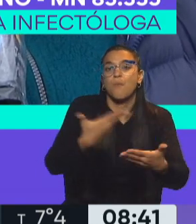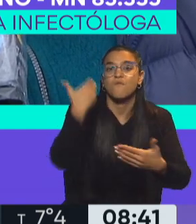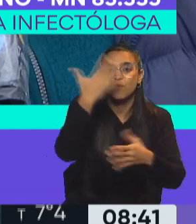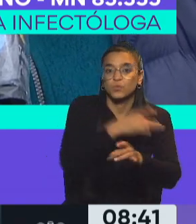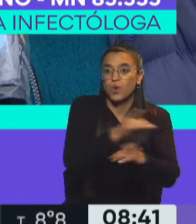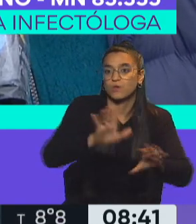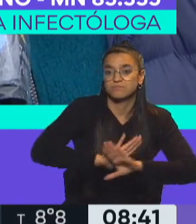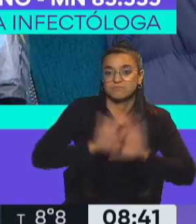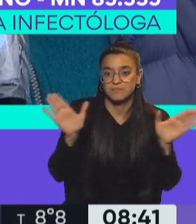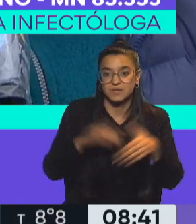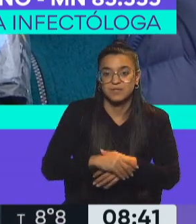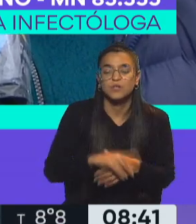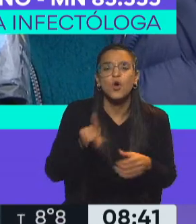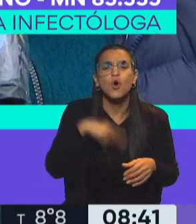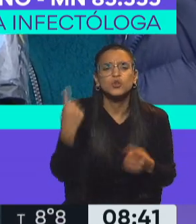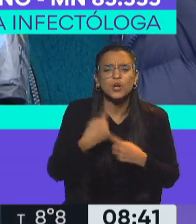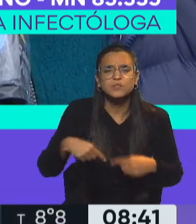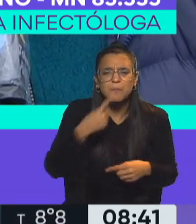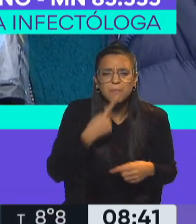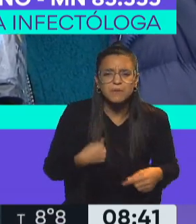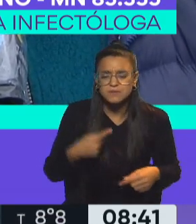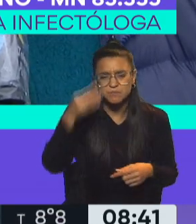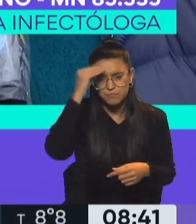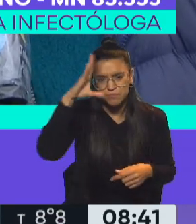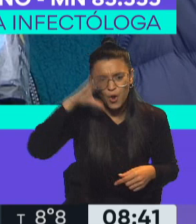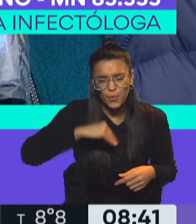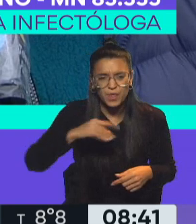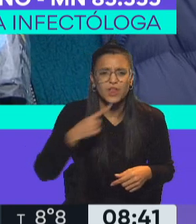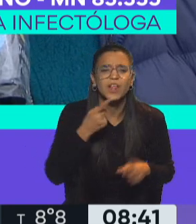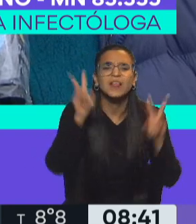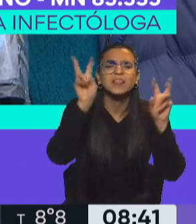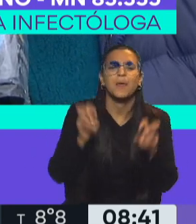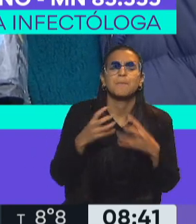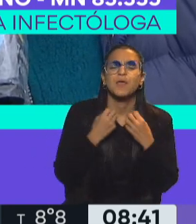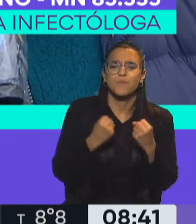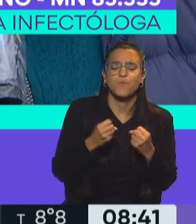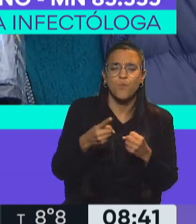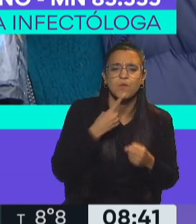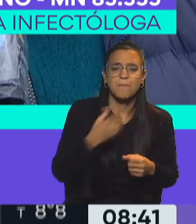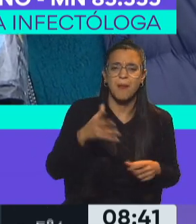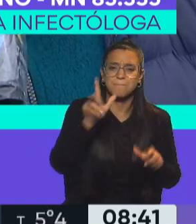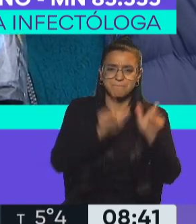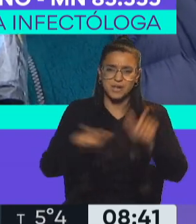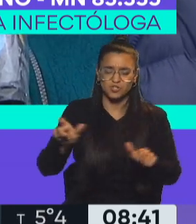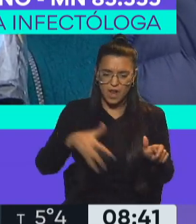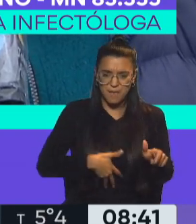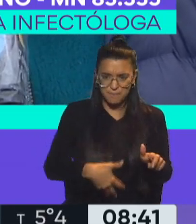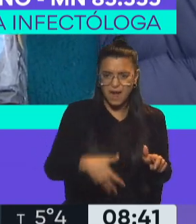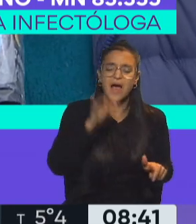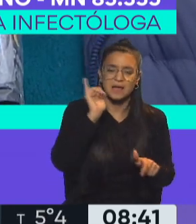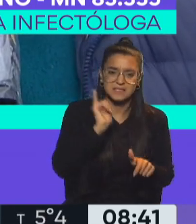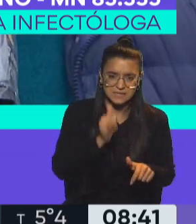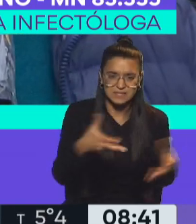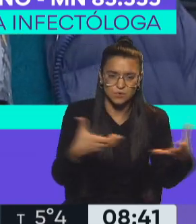cierto? Otra cosa me preguntaste y ya se me olvidó. No, el tema de la inmunidad para las embarazadas que, bueno, forman parte ya de los grupos que